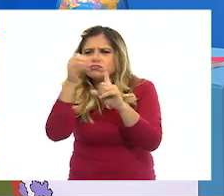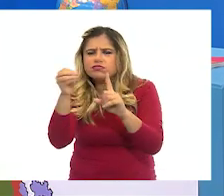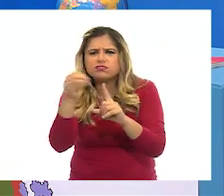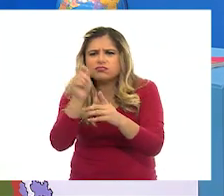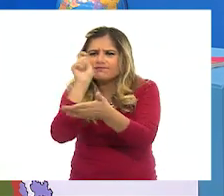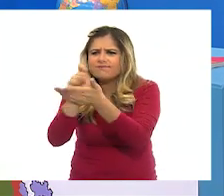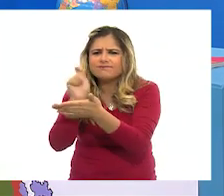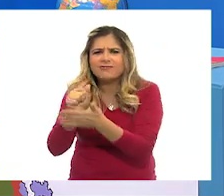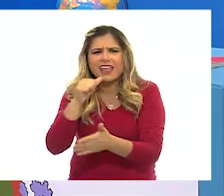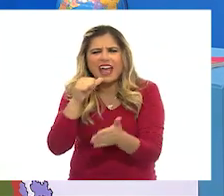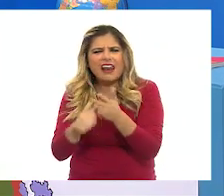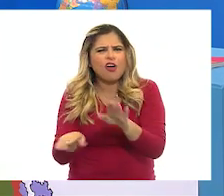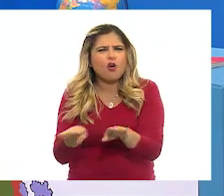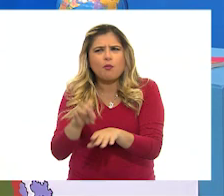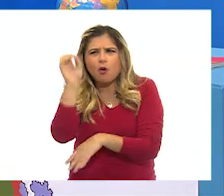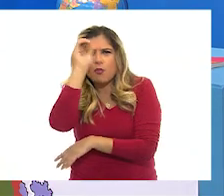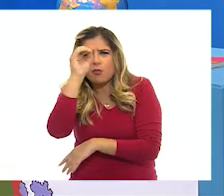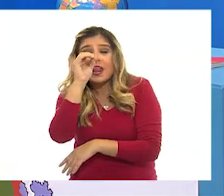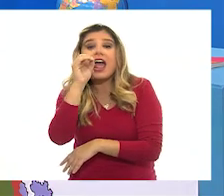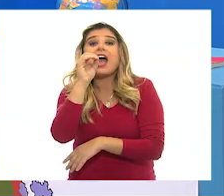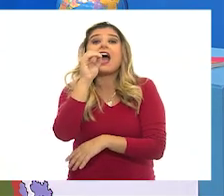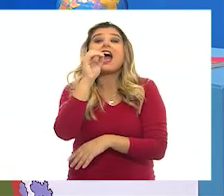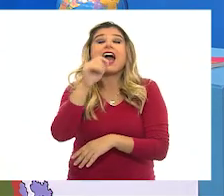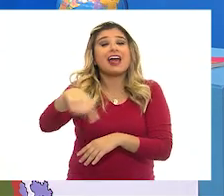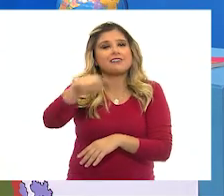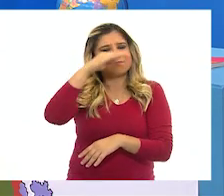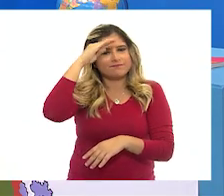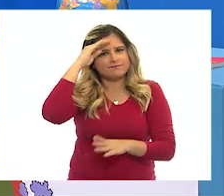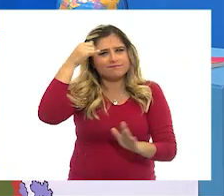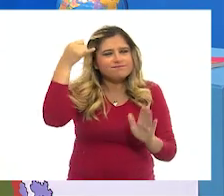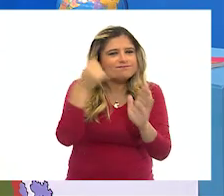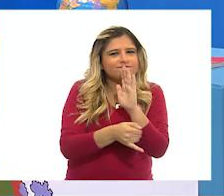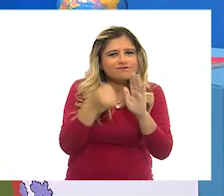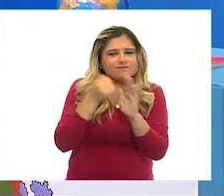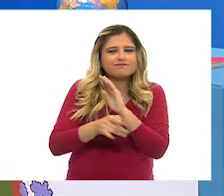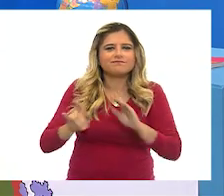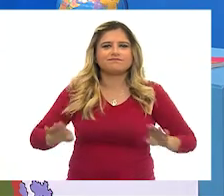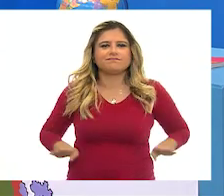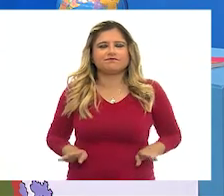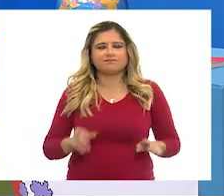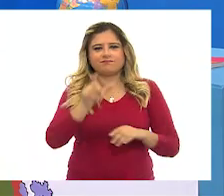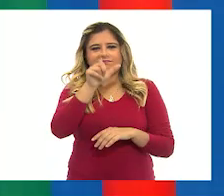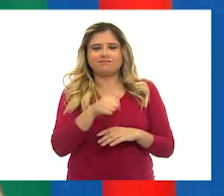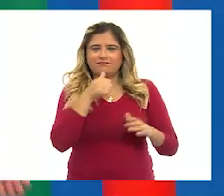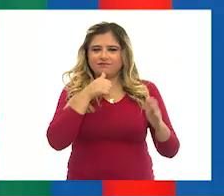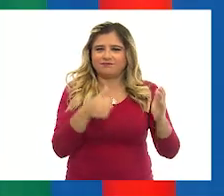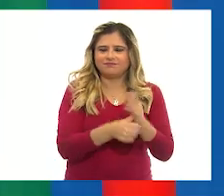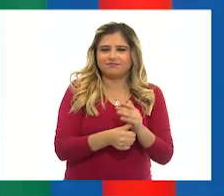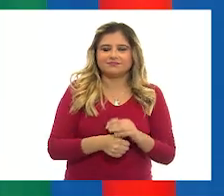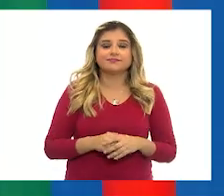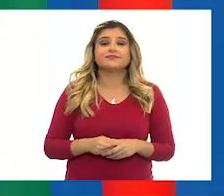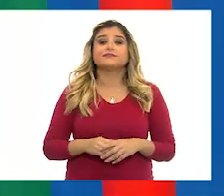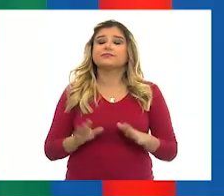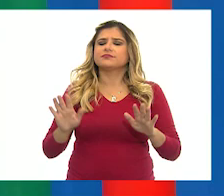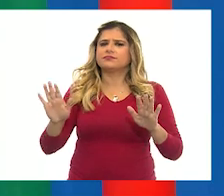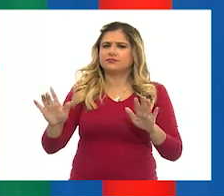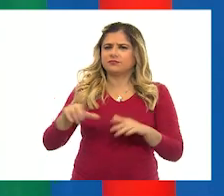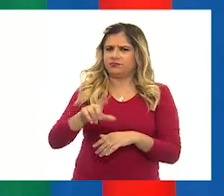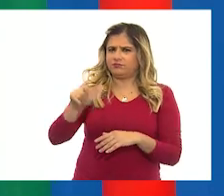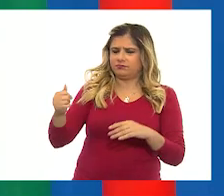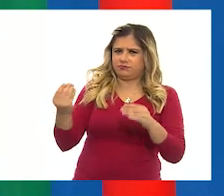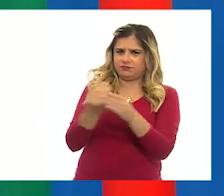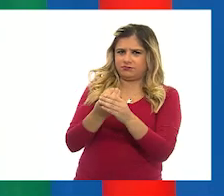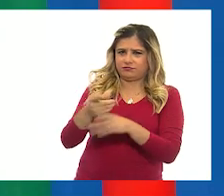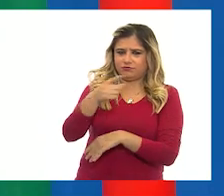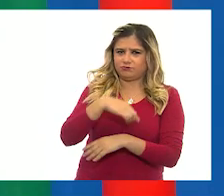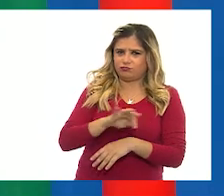opinión y continuar reflexionando sobre algunas de las características de este tipo de cartas. Y supongo que después de esta clase ya